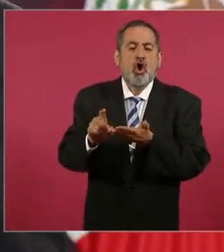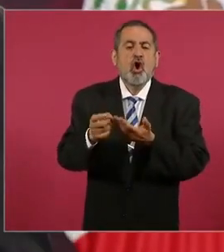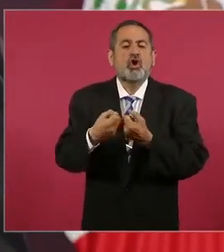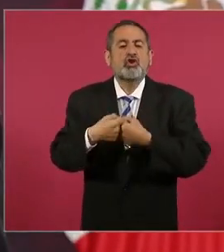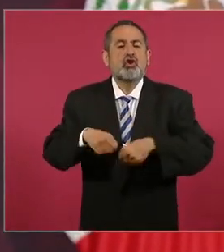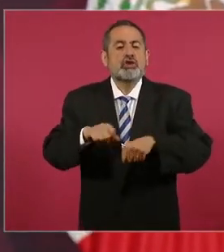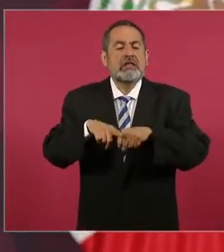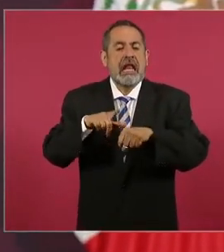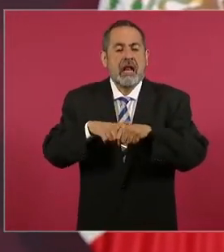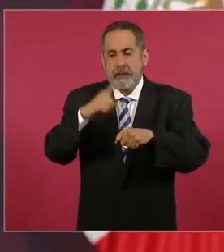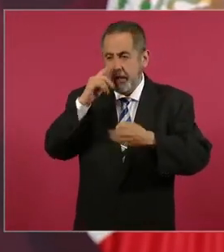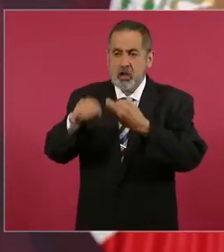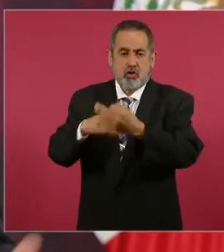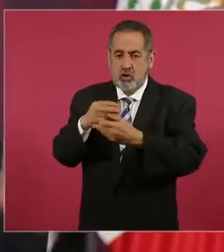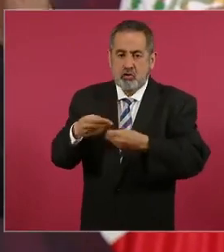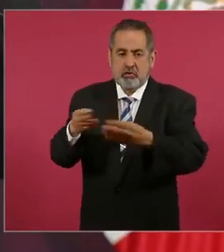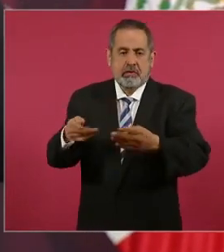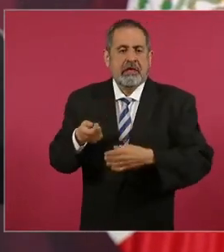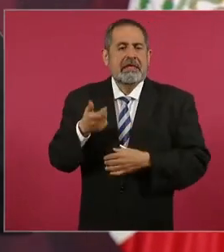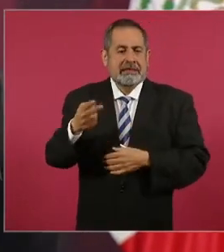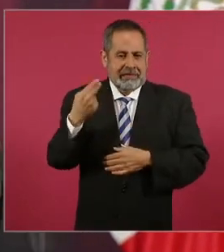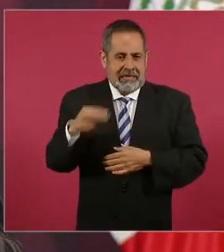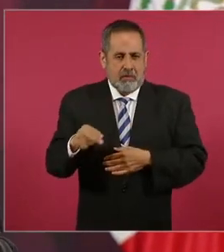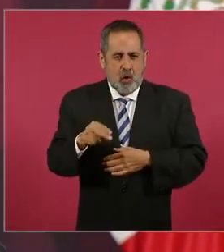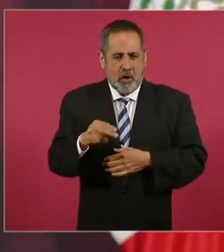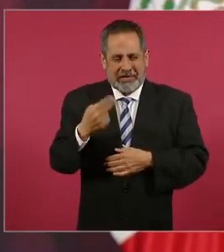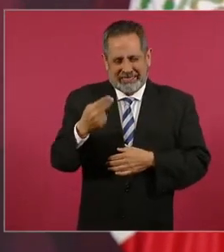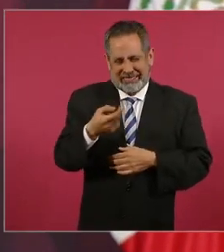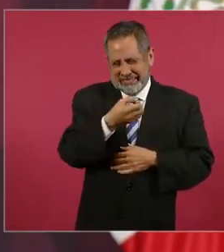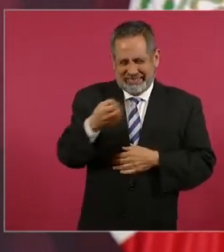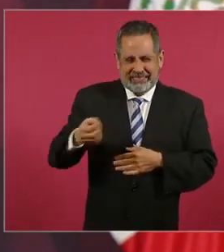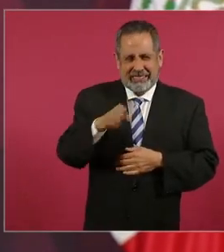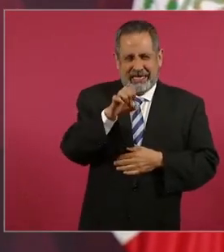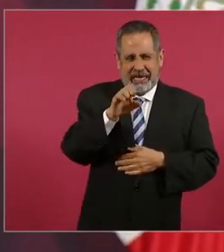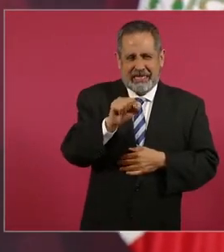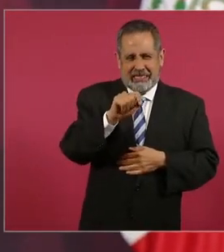sociales y se le llamó estado de bienestar.